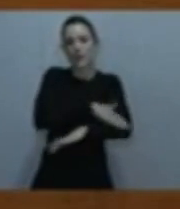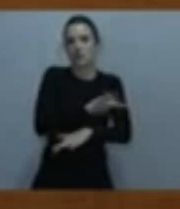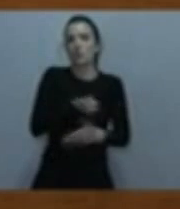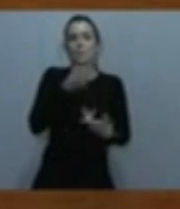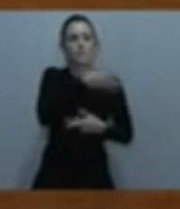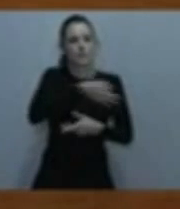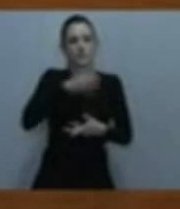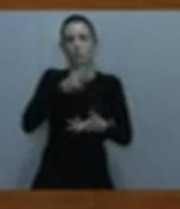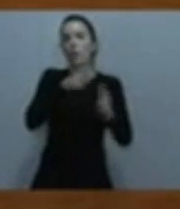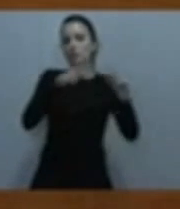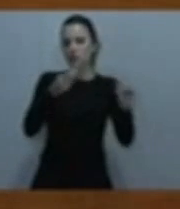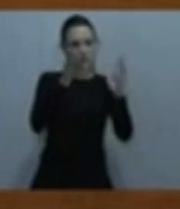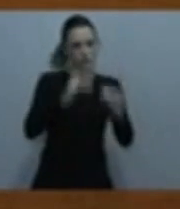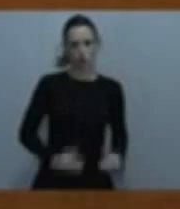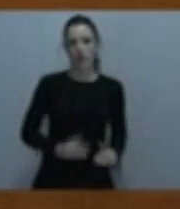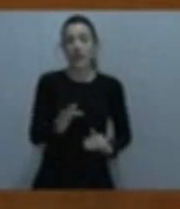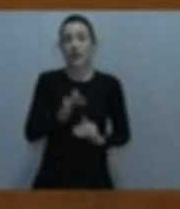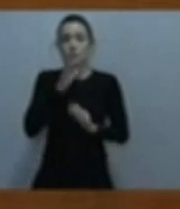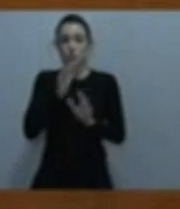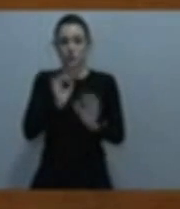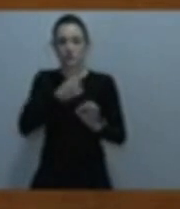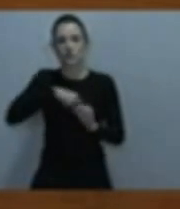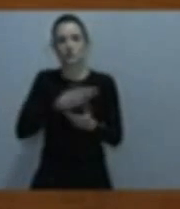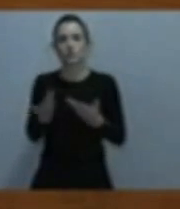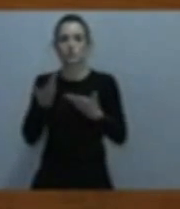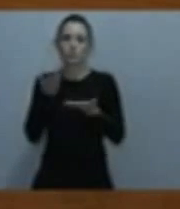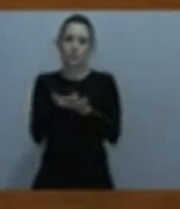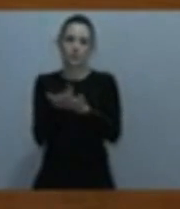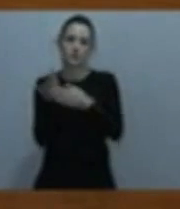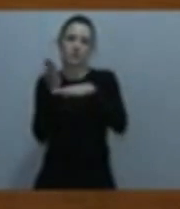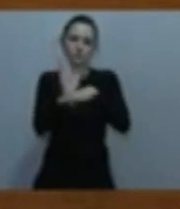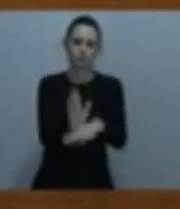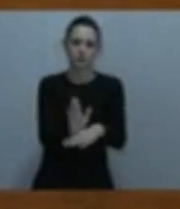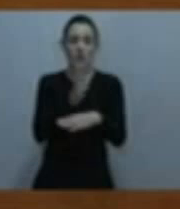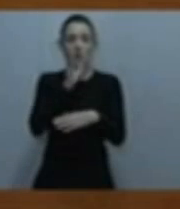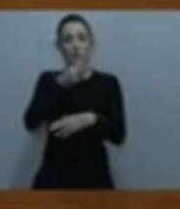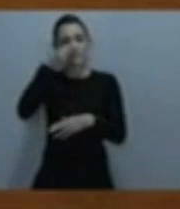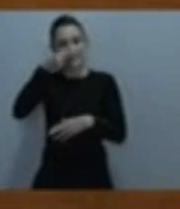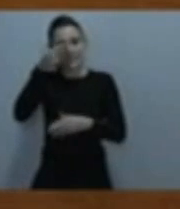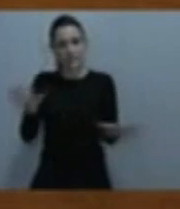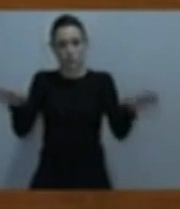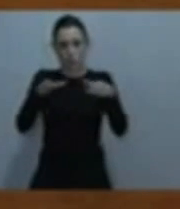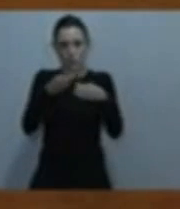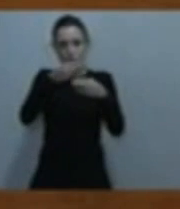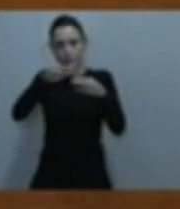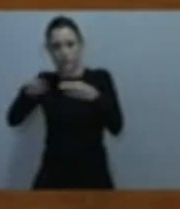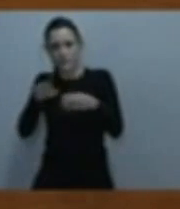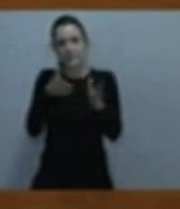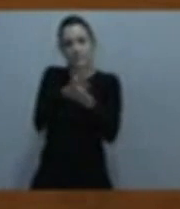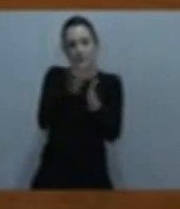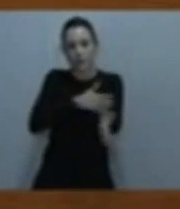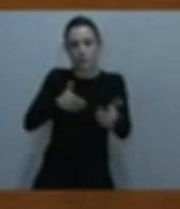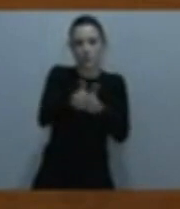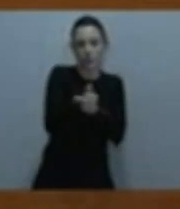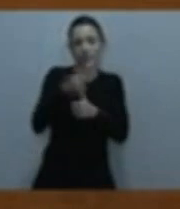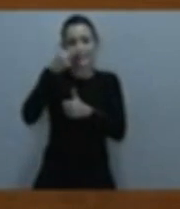asturianes. Es por eso que presentamos esta proposición, para que ningún interés partidario se imponga al interés de quienes